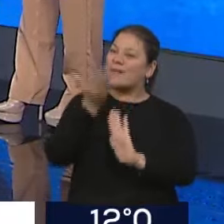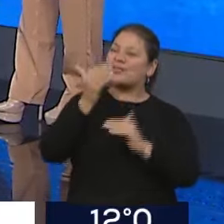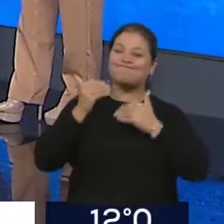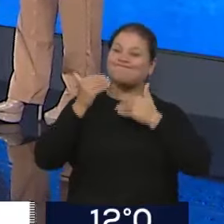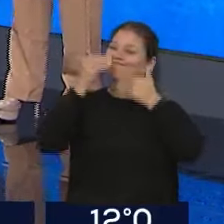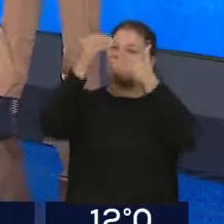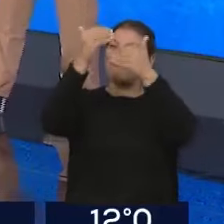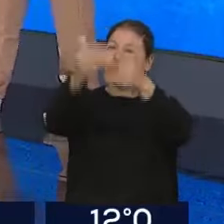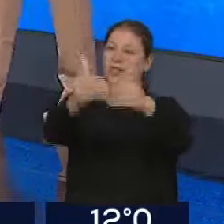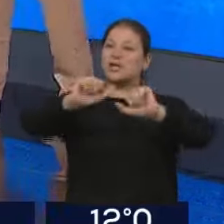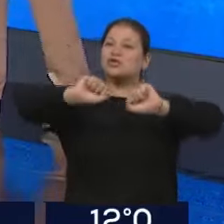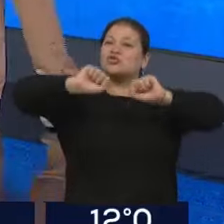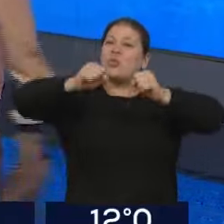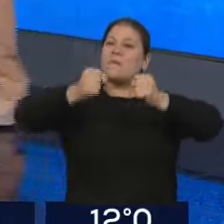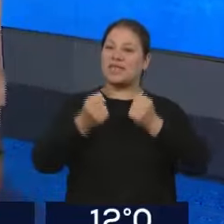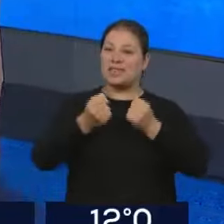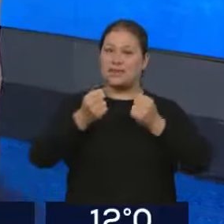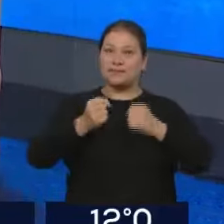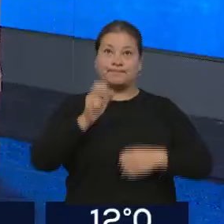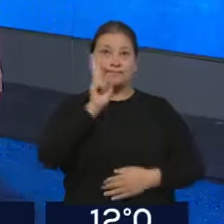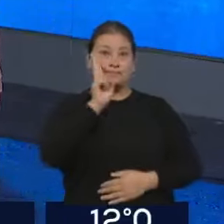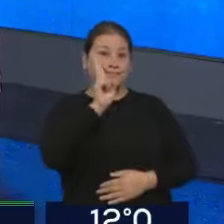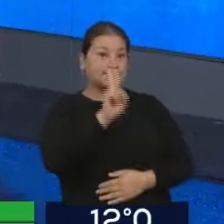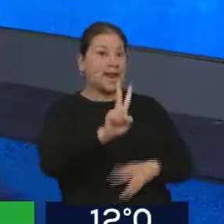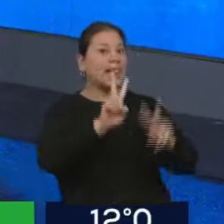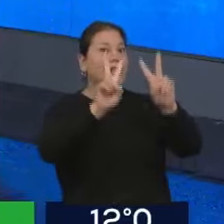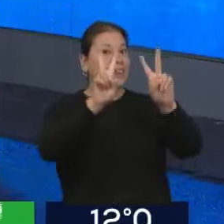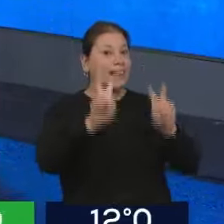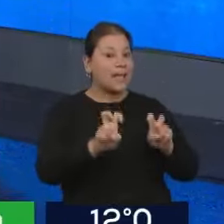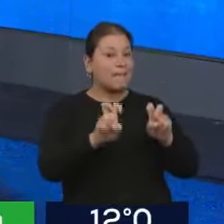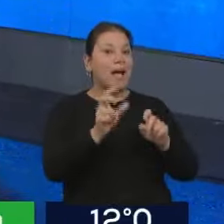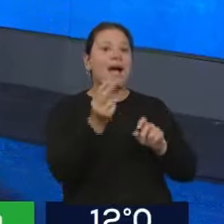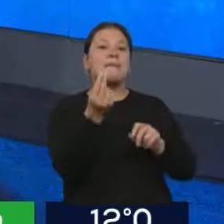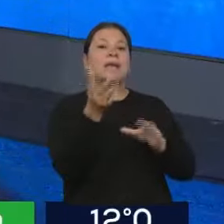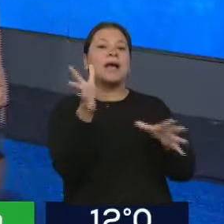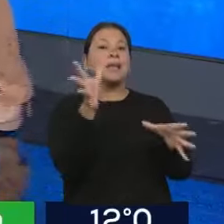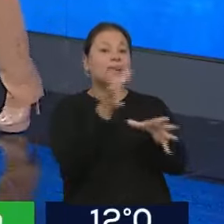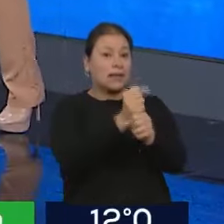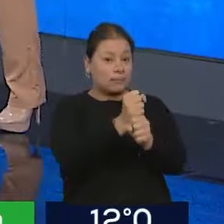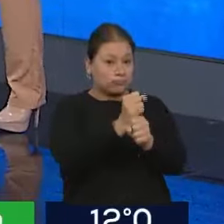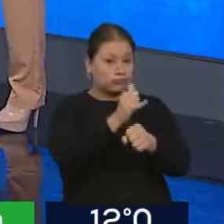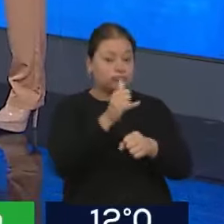le tenemos ¿entendés? Que meter el tema de las tarifas del transporte, Vani. Totalmente. Ahí están las tarifas del transporte agua involucradas.